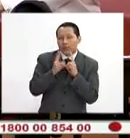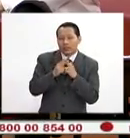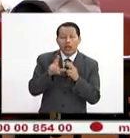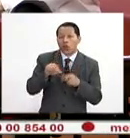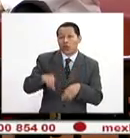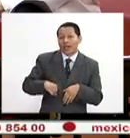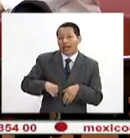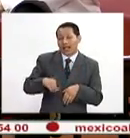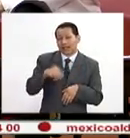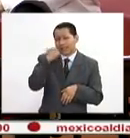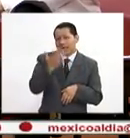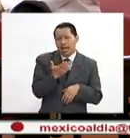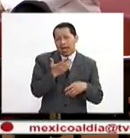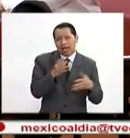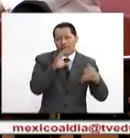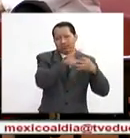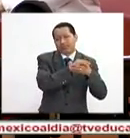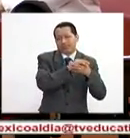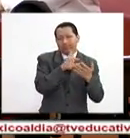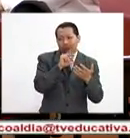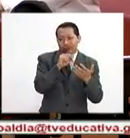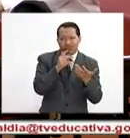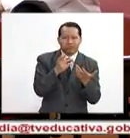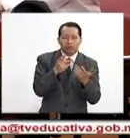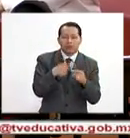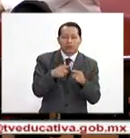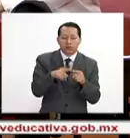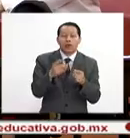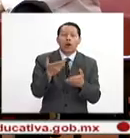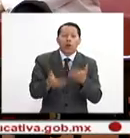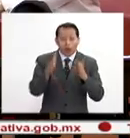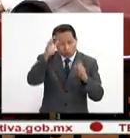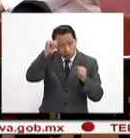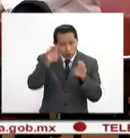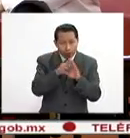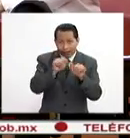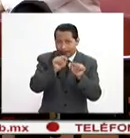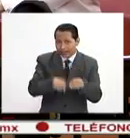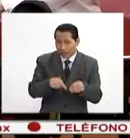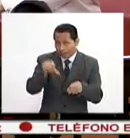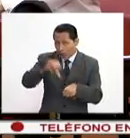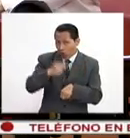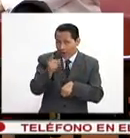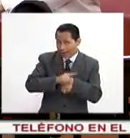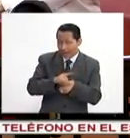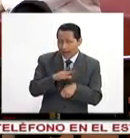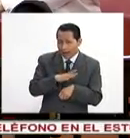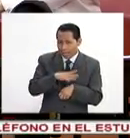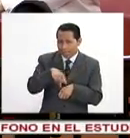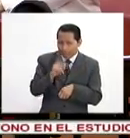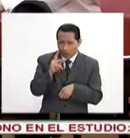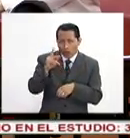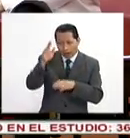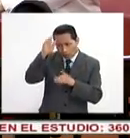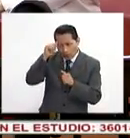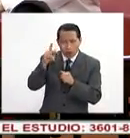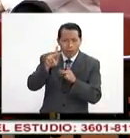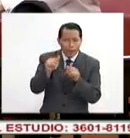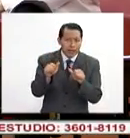interesado en las concesiones con Irlanda. Ahora están de acuerdo con el sistema que se tiene hoy. No obstante, en el Acuerdo de